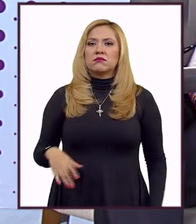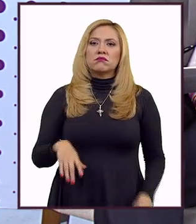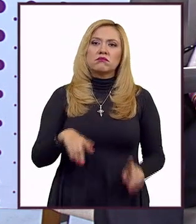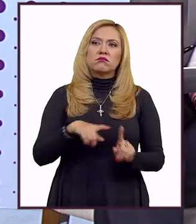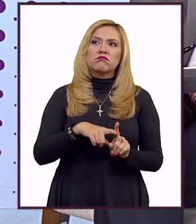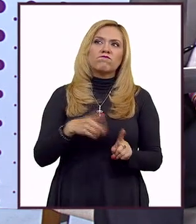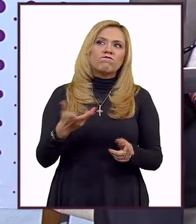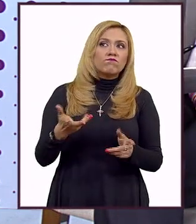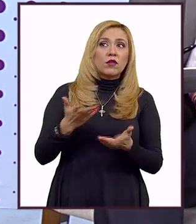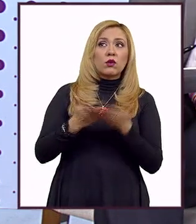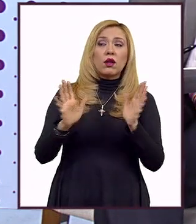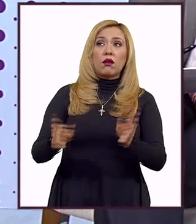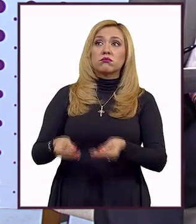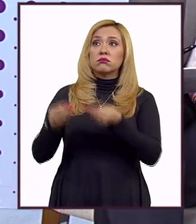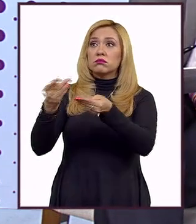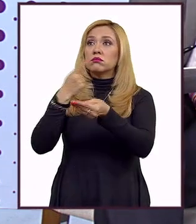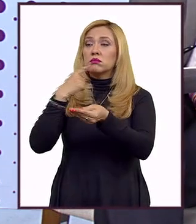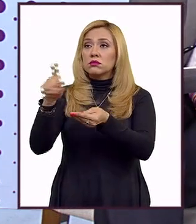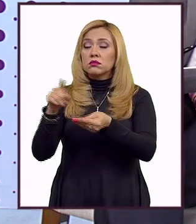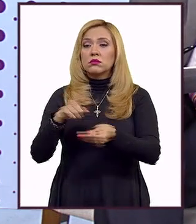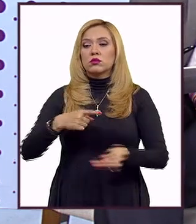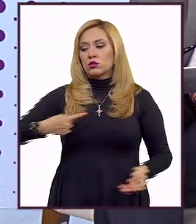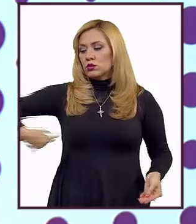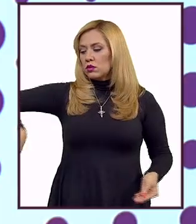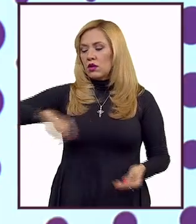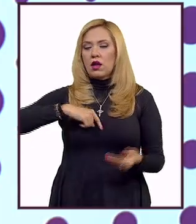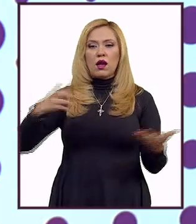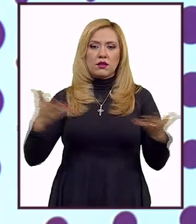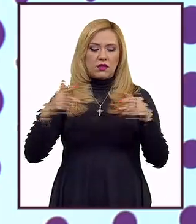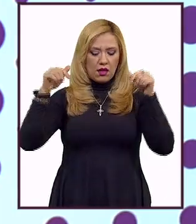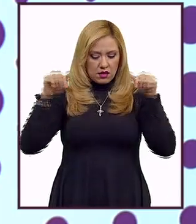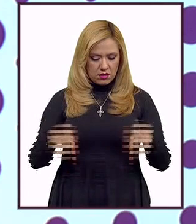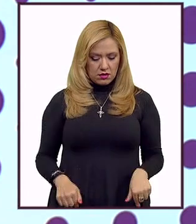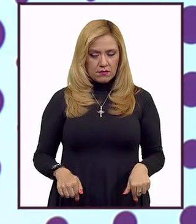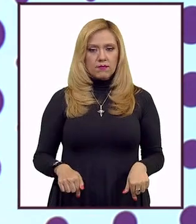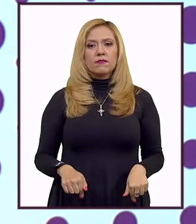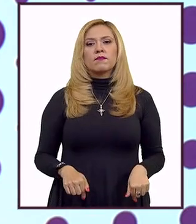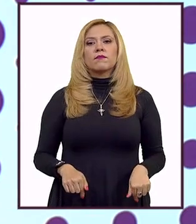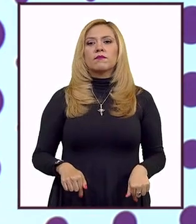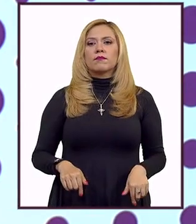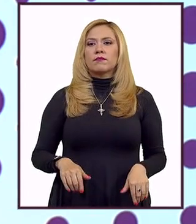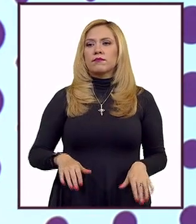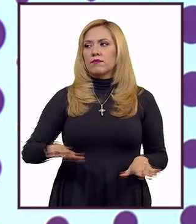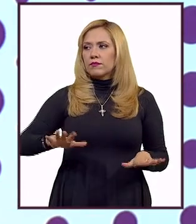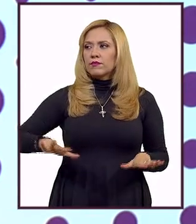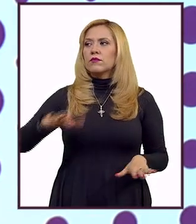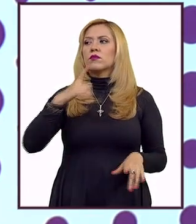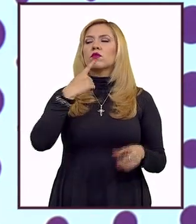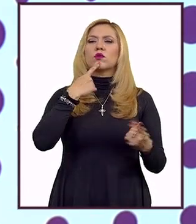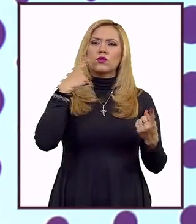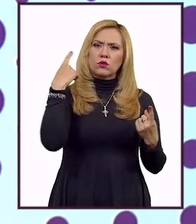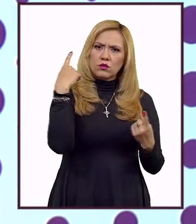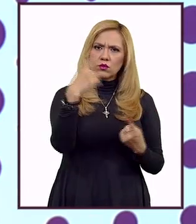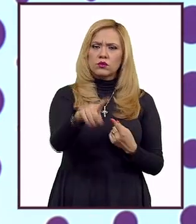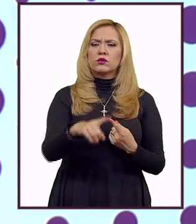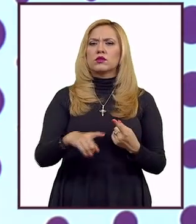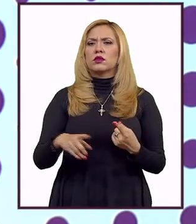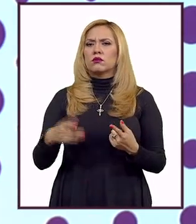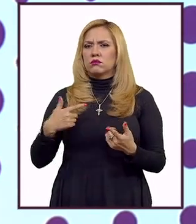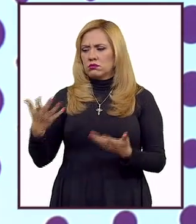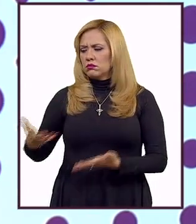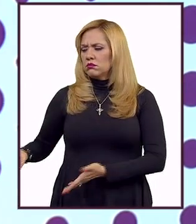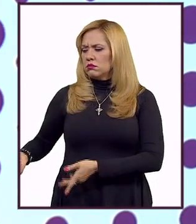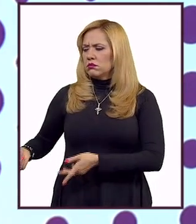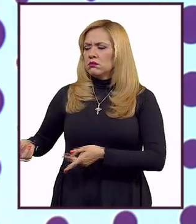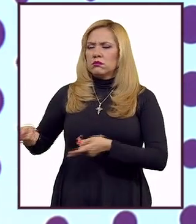del Estado. Y lo que nosotros hacemos desde la Secretaría Técnica es, bueno, principalmente la denunciar todos los asuntos de las personas